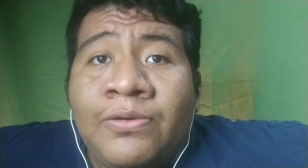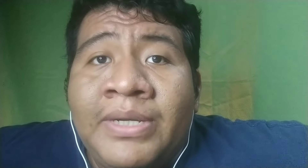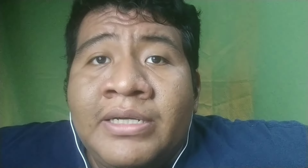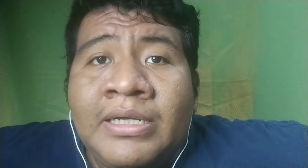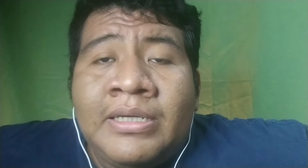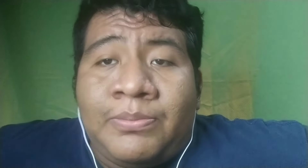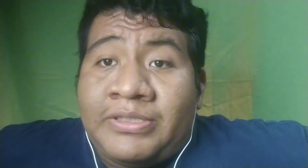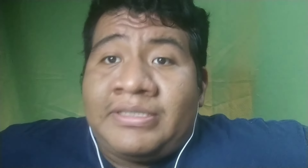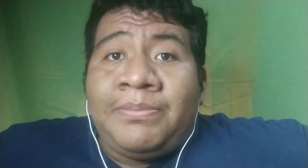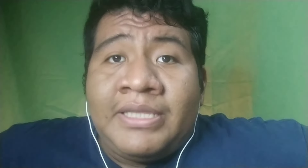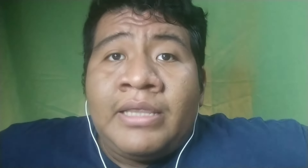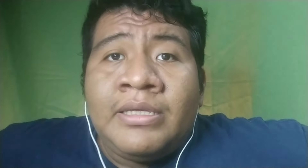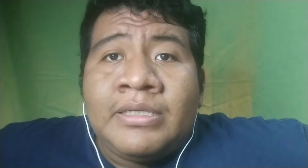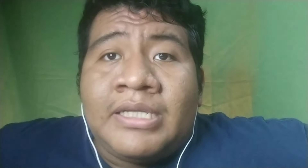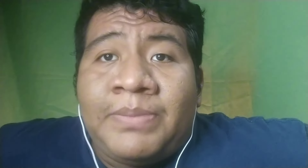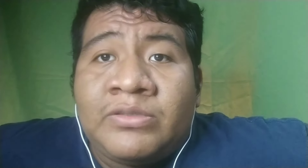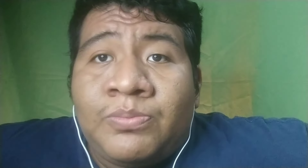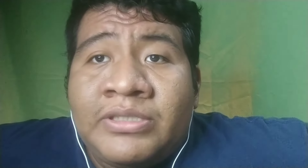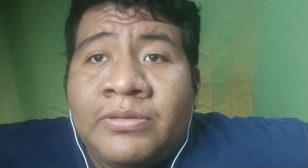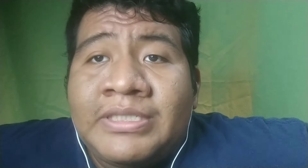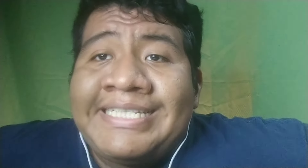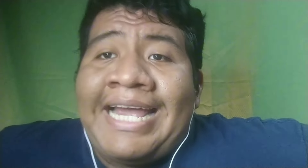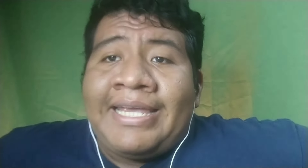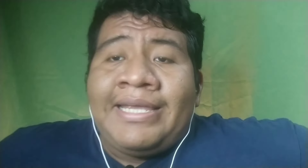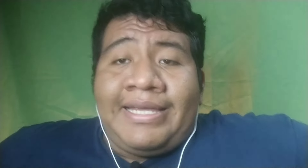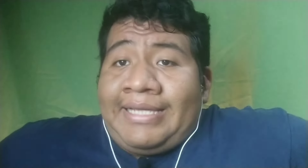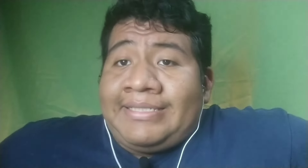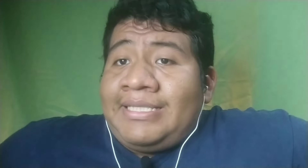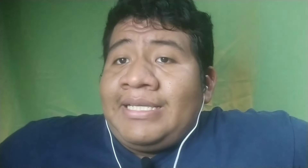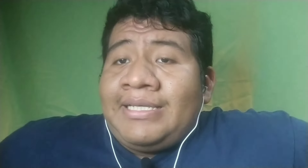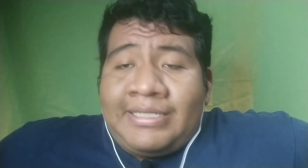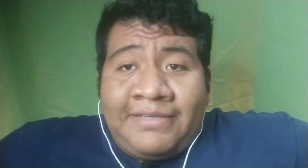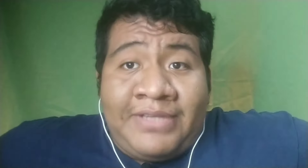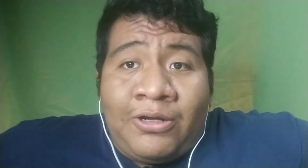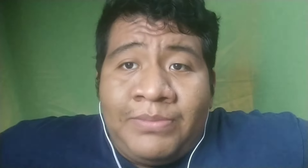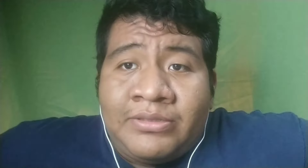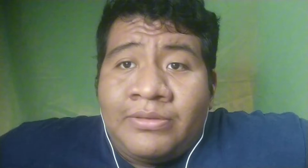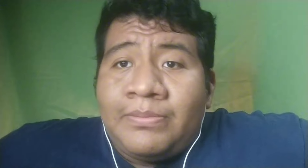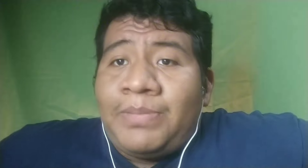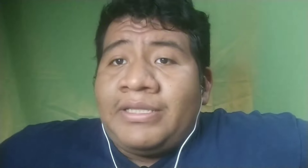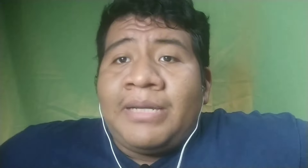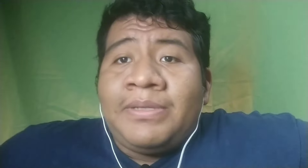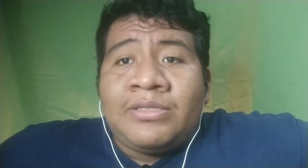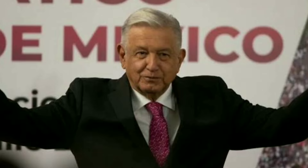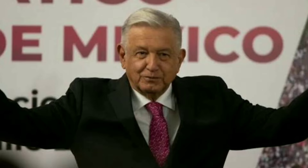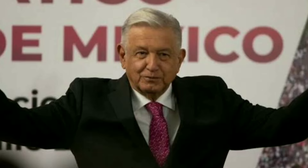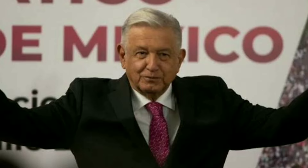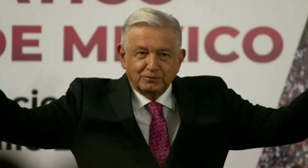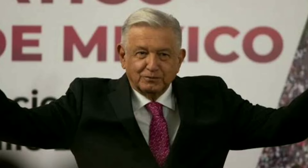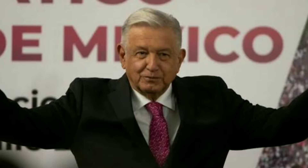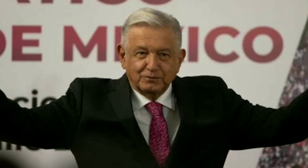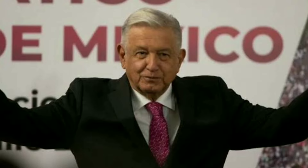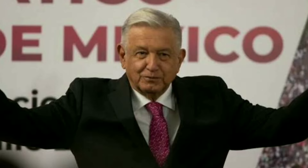podría cubrir pues esta mitad del presupuesto, ya que este fideicomiso prácticamente todo es